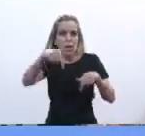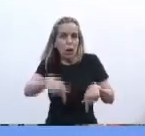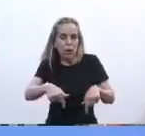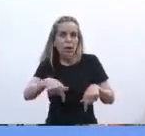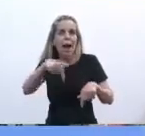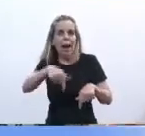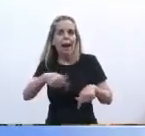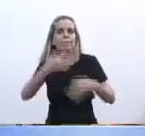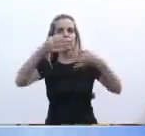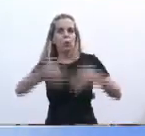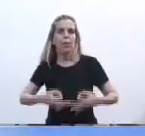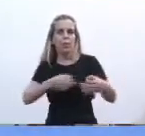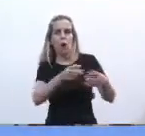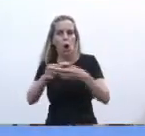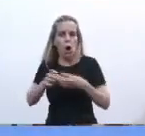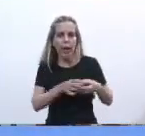cumpliendo